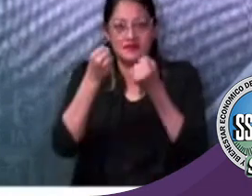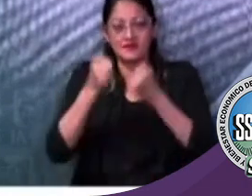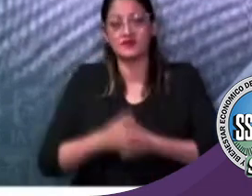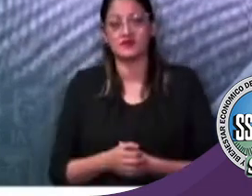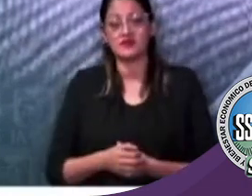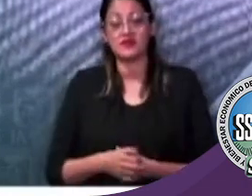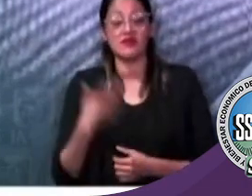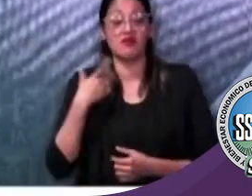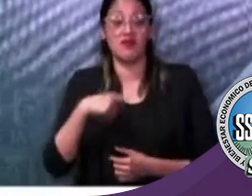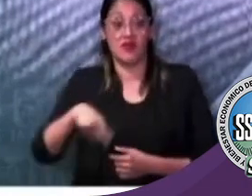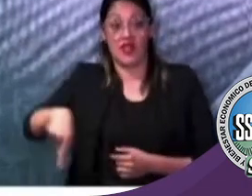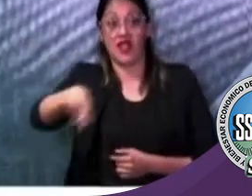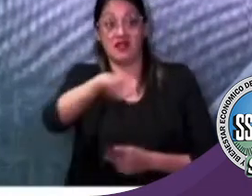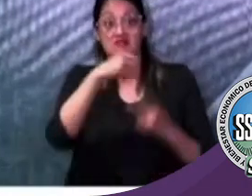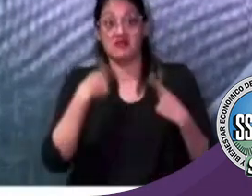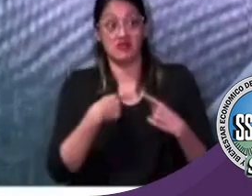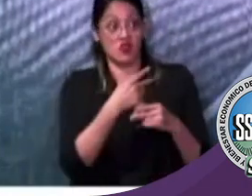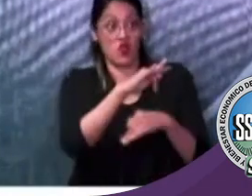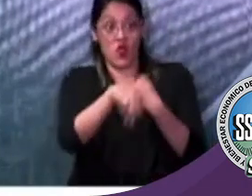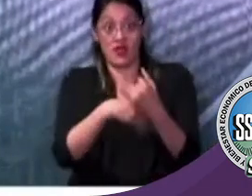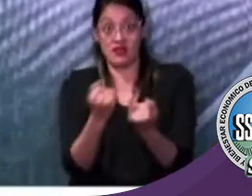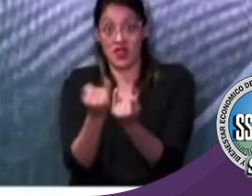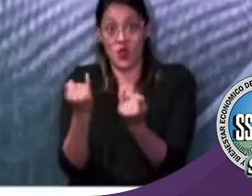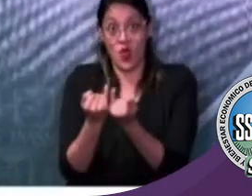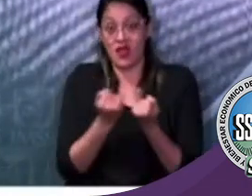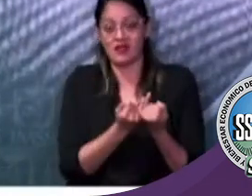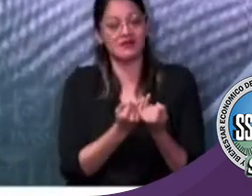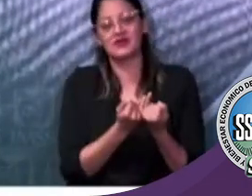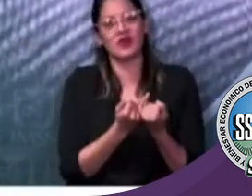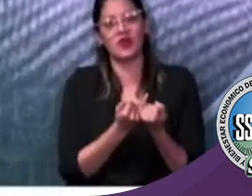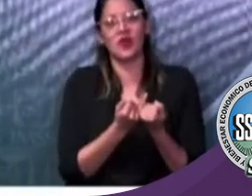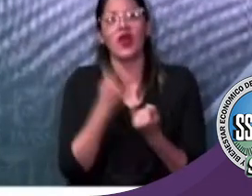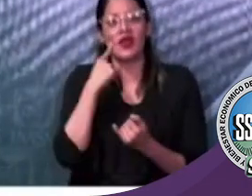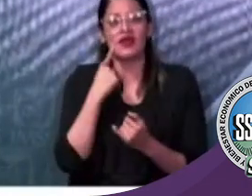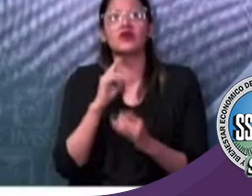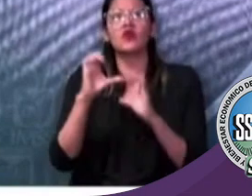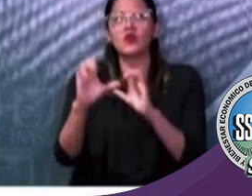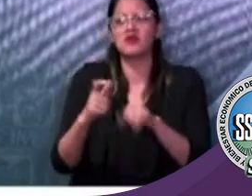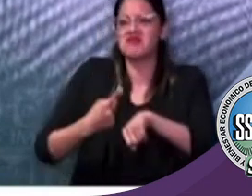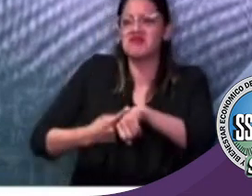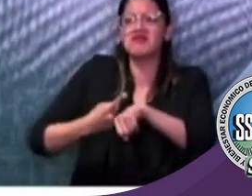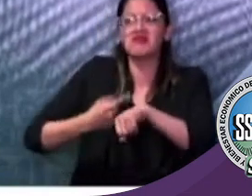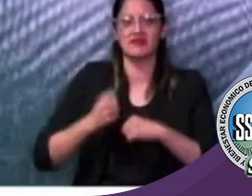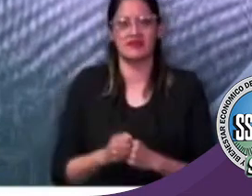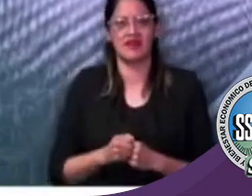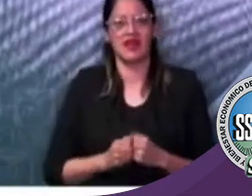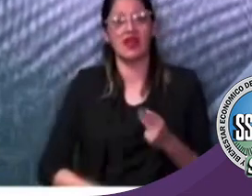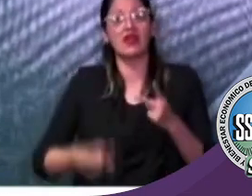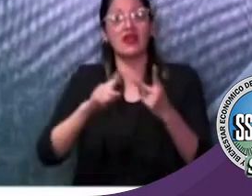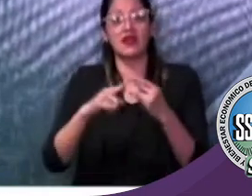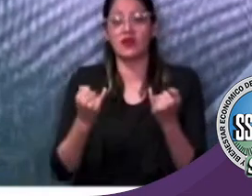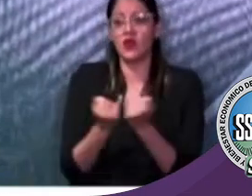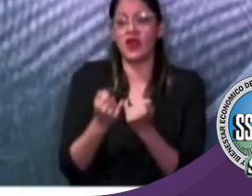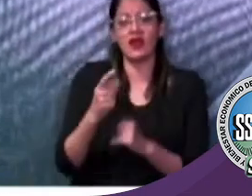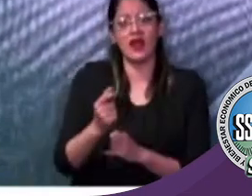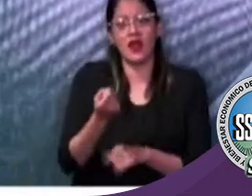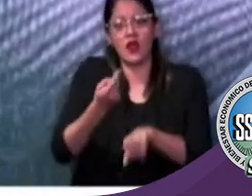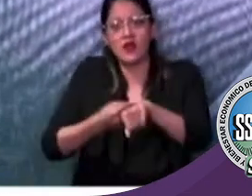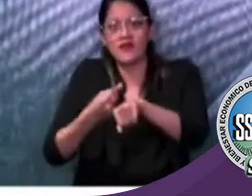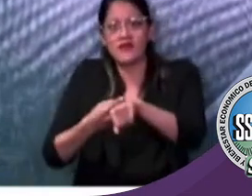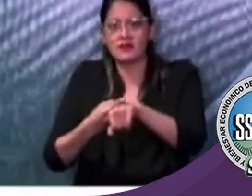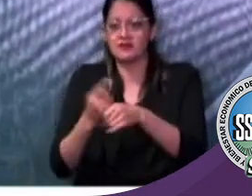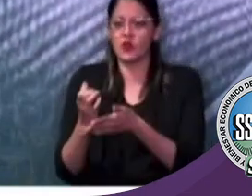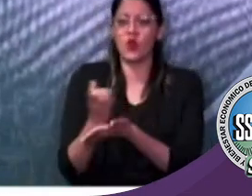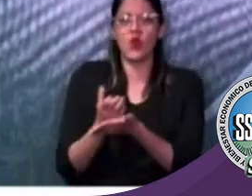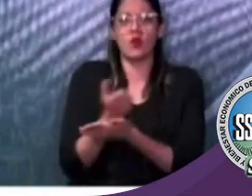cualquier tiene esta gracia, la gracia de curar enfermos, la gracia de sacar a muchos de una